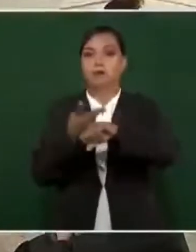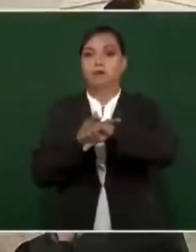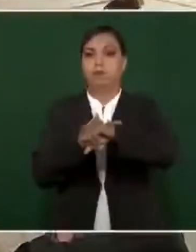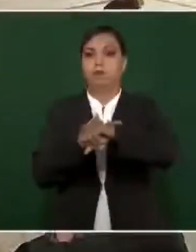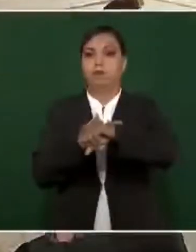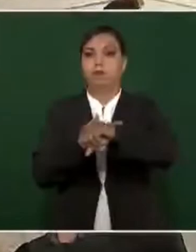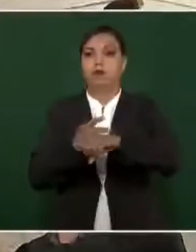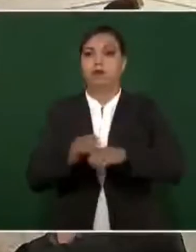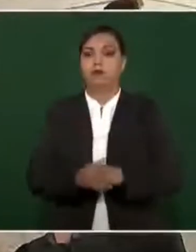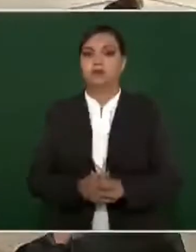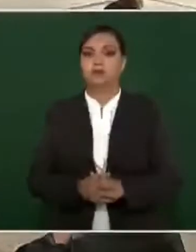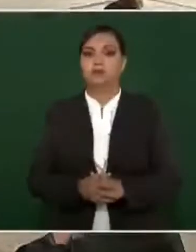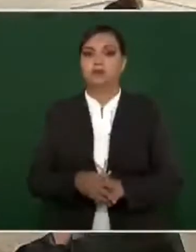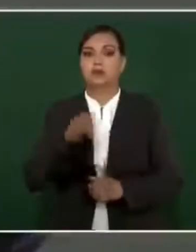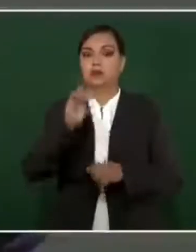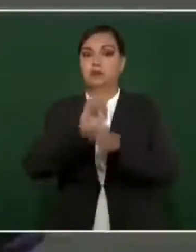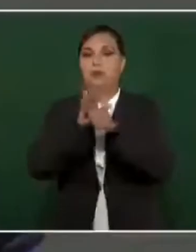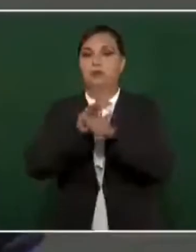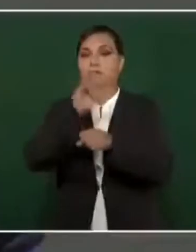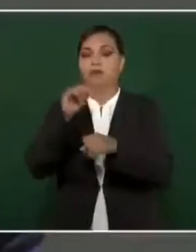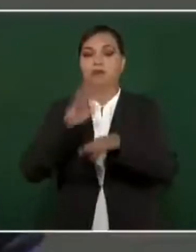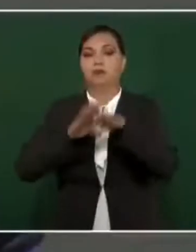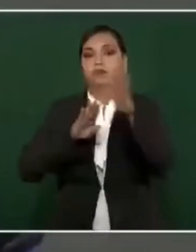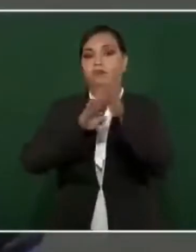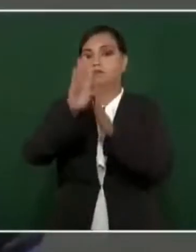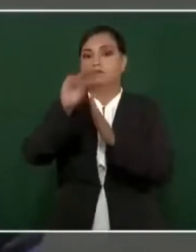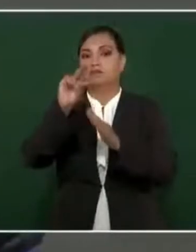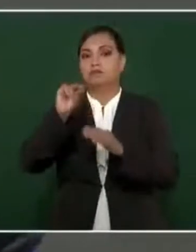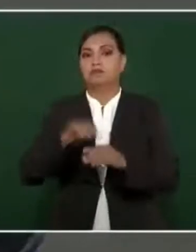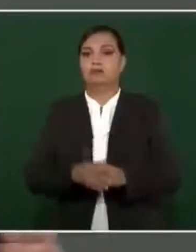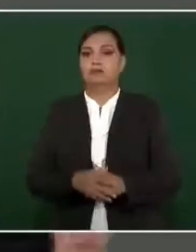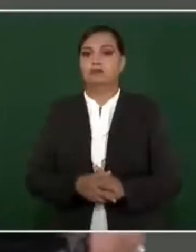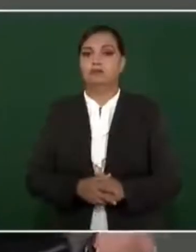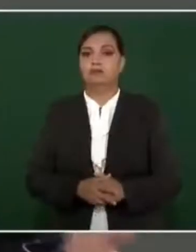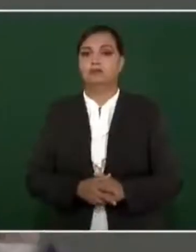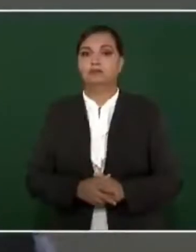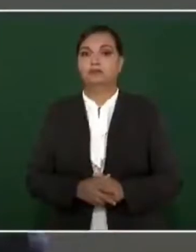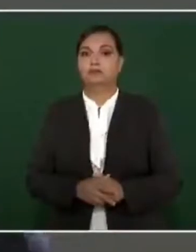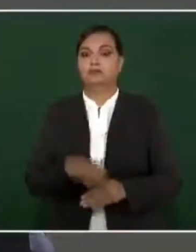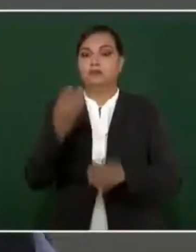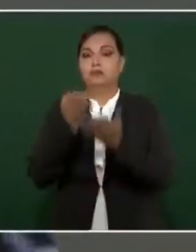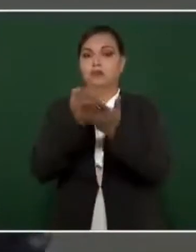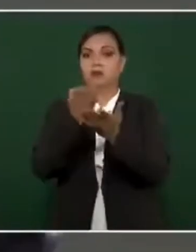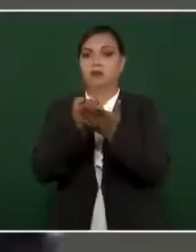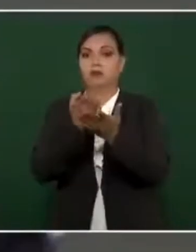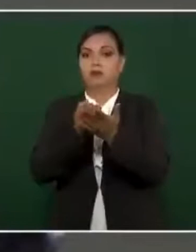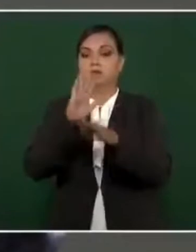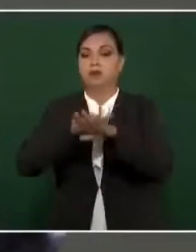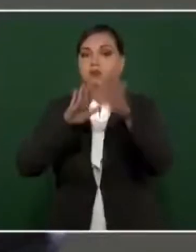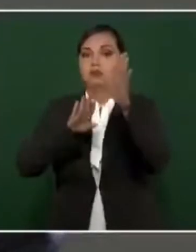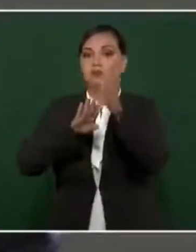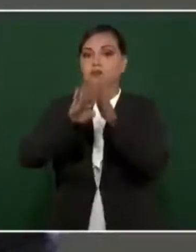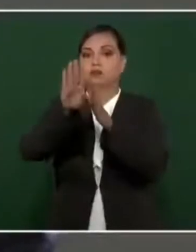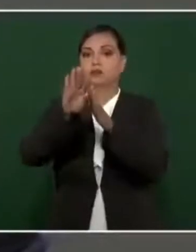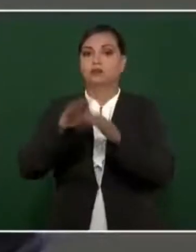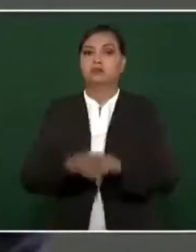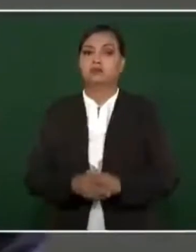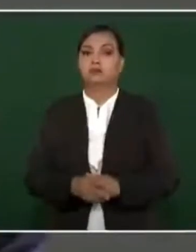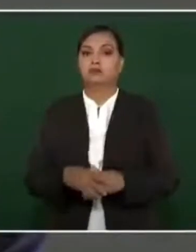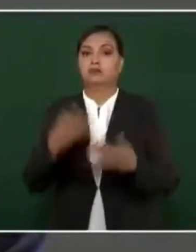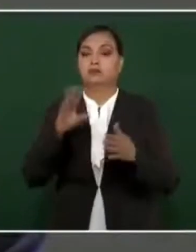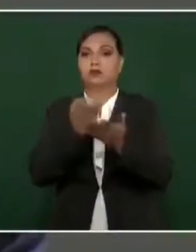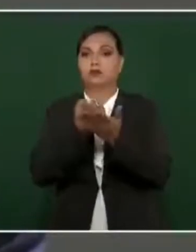ya nuestra economía está creciendo, ya vamos a llegar, yo espero que para el mes